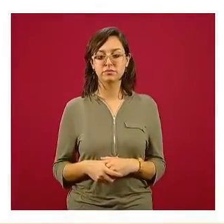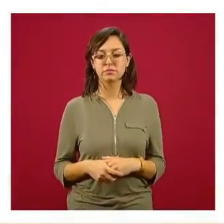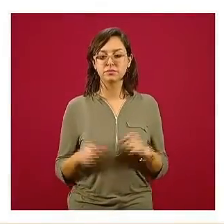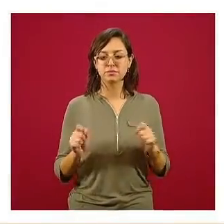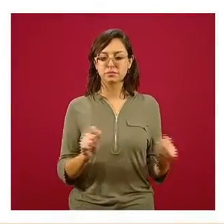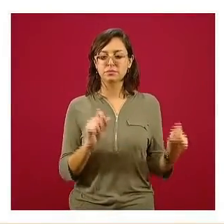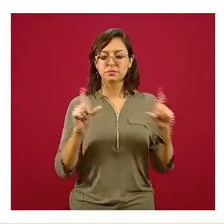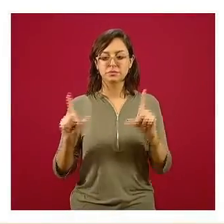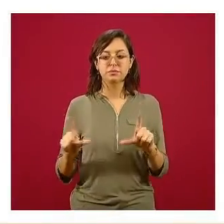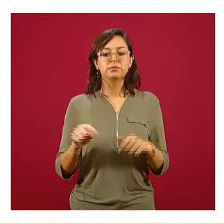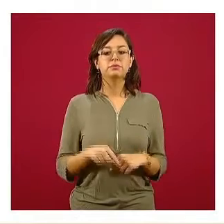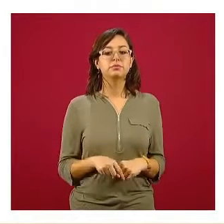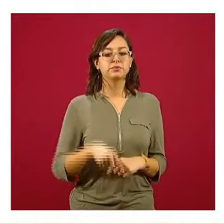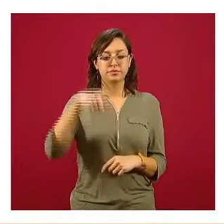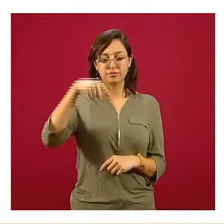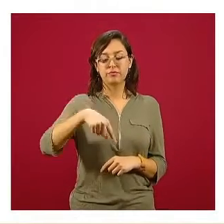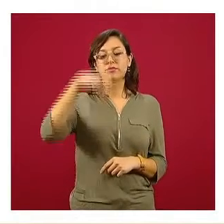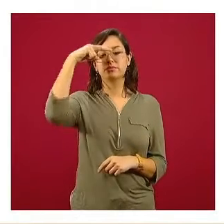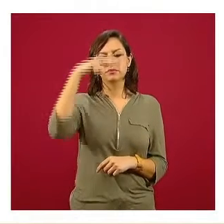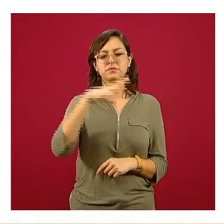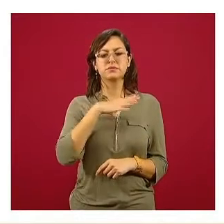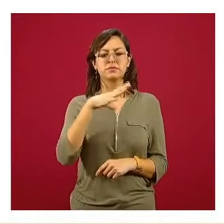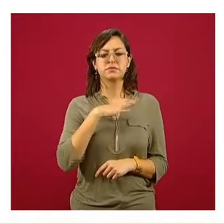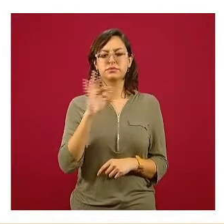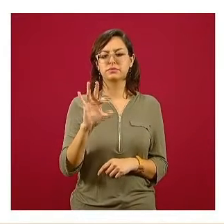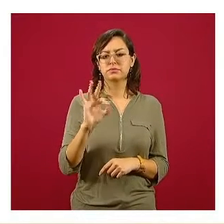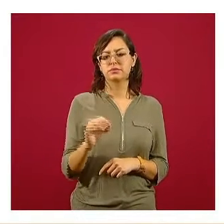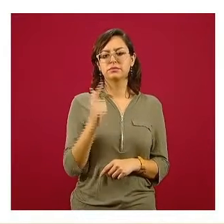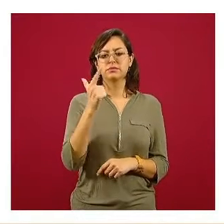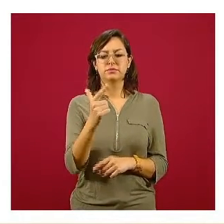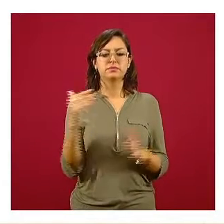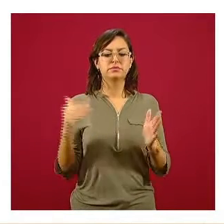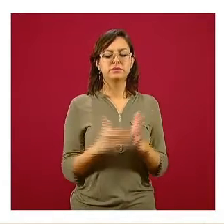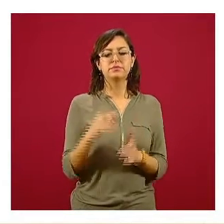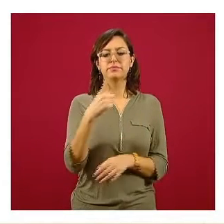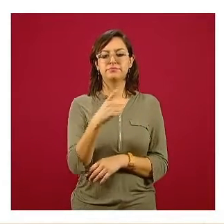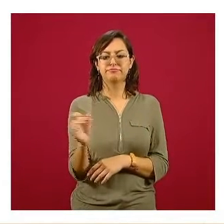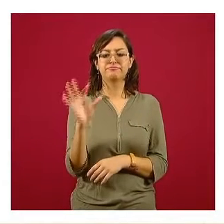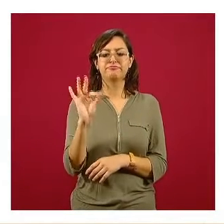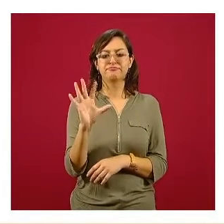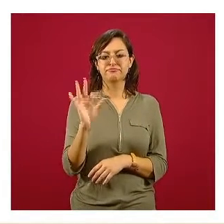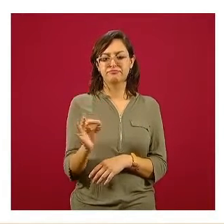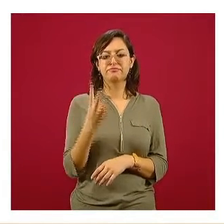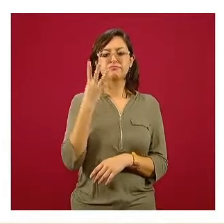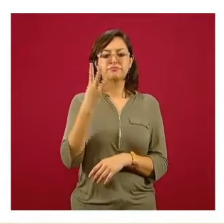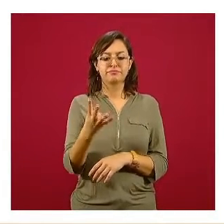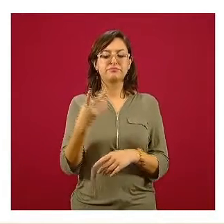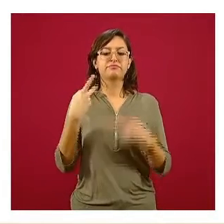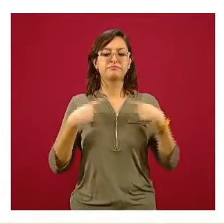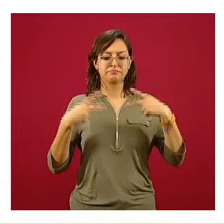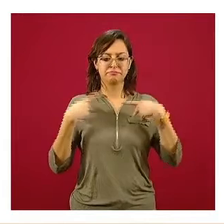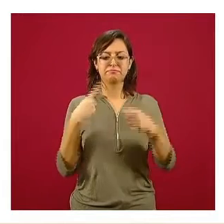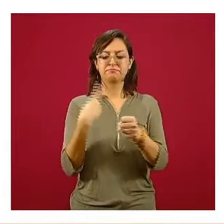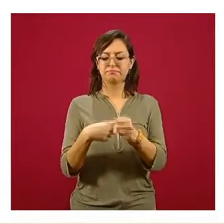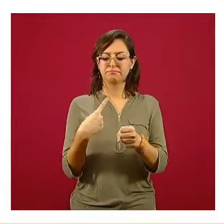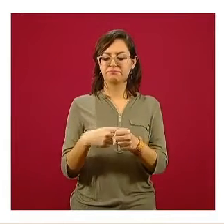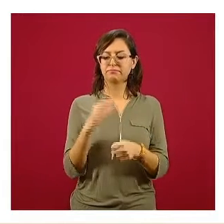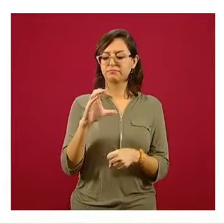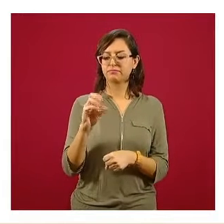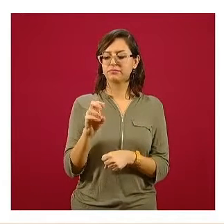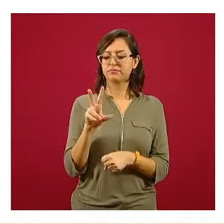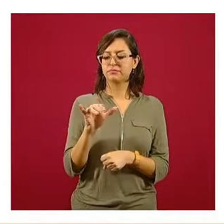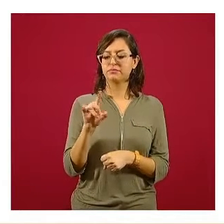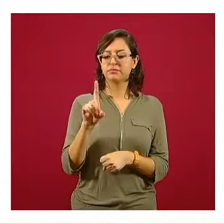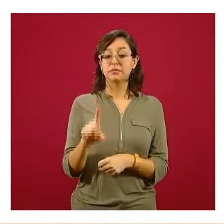En México tenemos 47.144 personas que desde que empezó la epidemia en México, el 28 de febrero